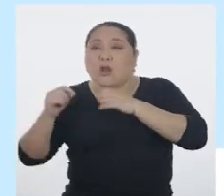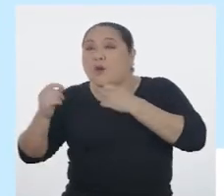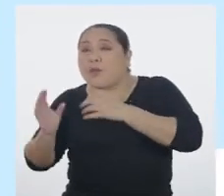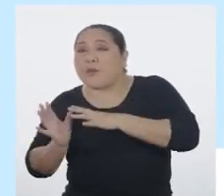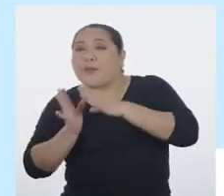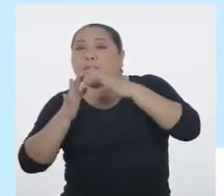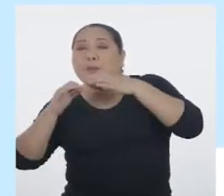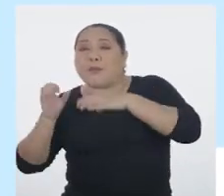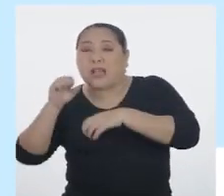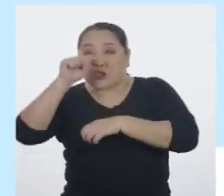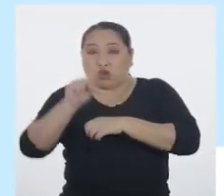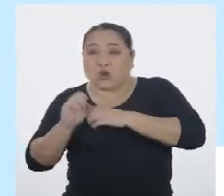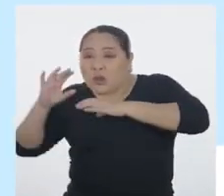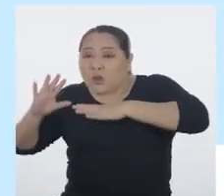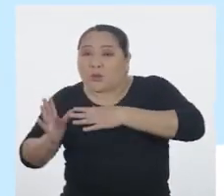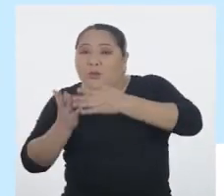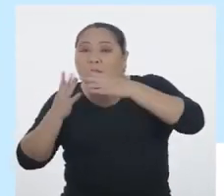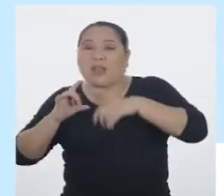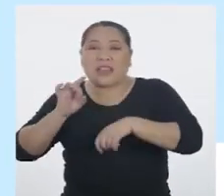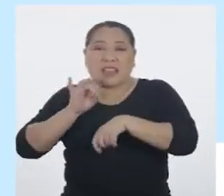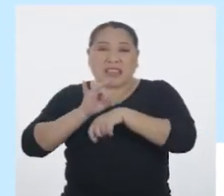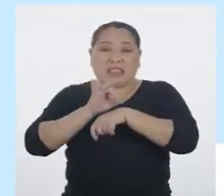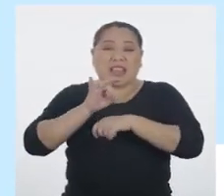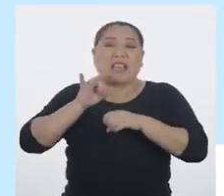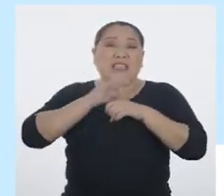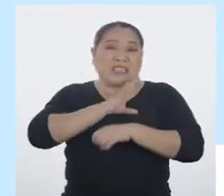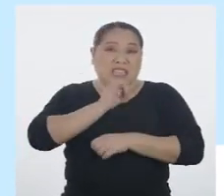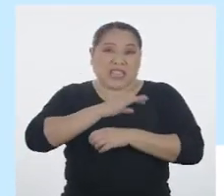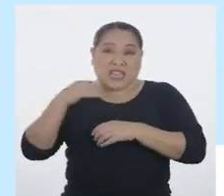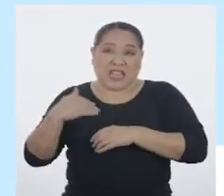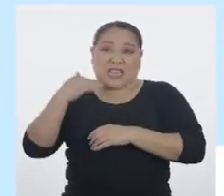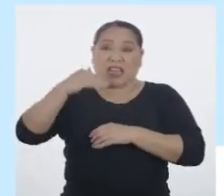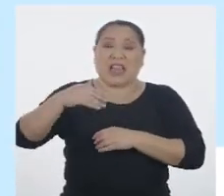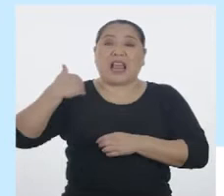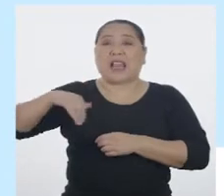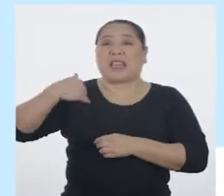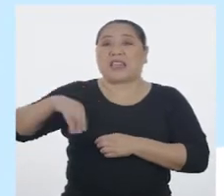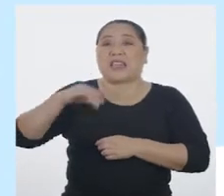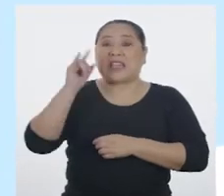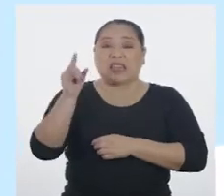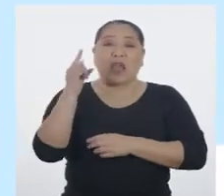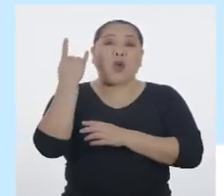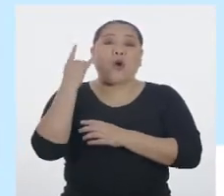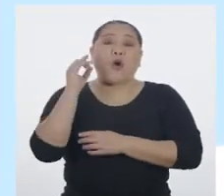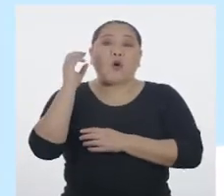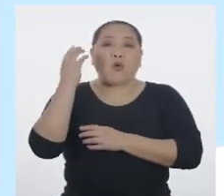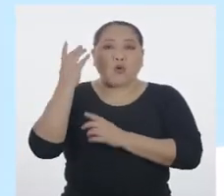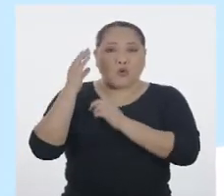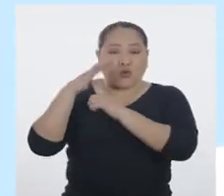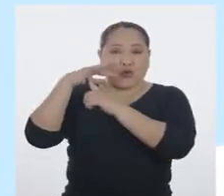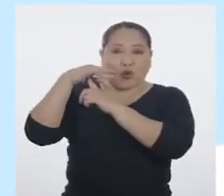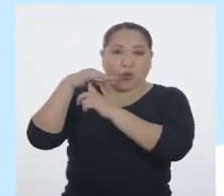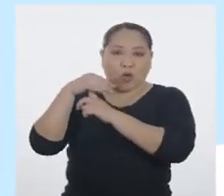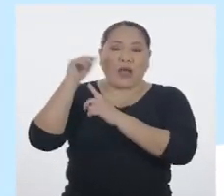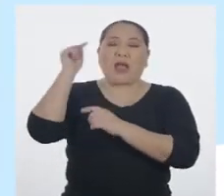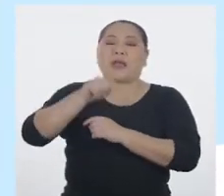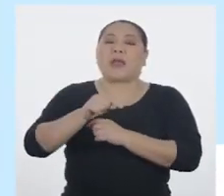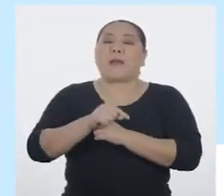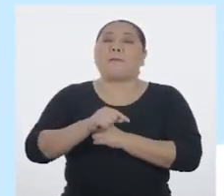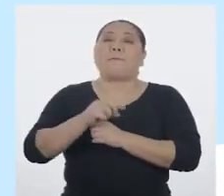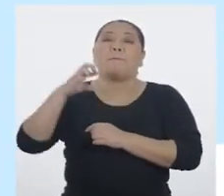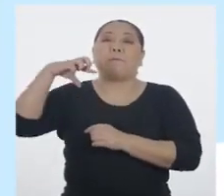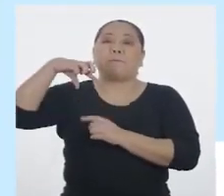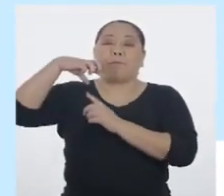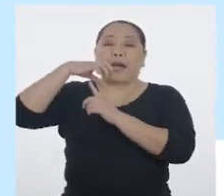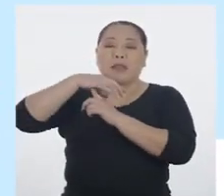continente. Luego de afectar Chile, Argentina, Uruguay, Paraguay,